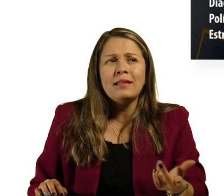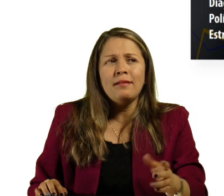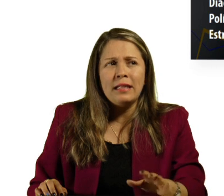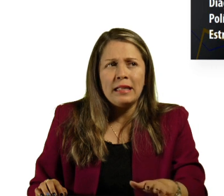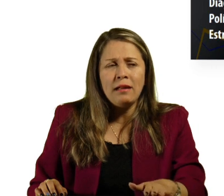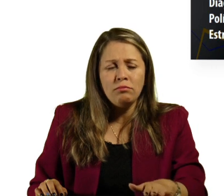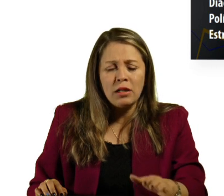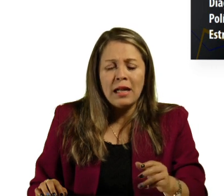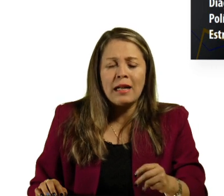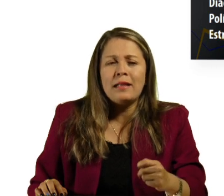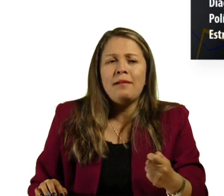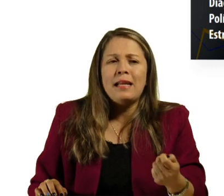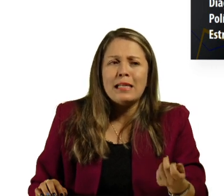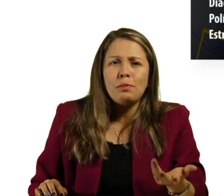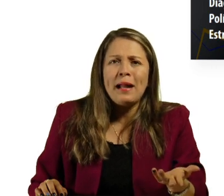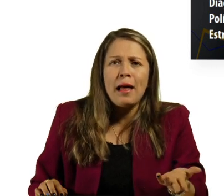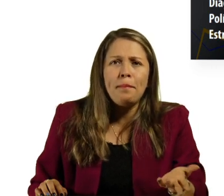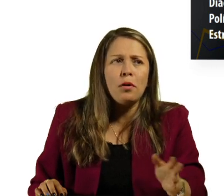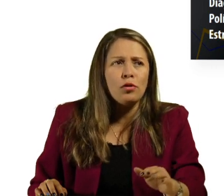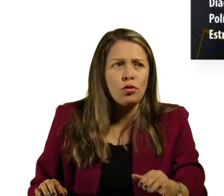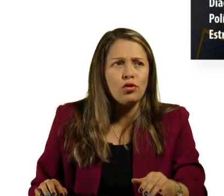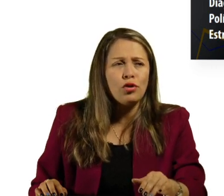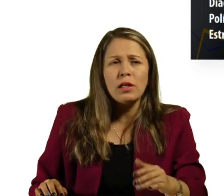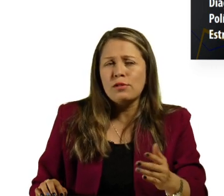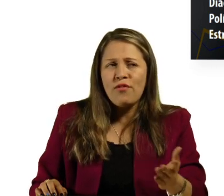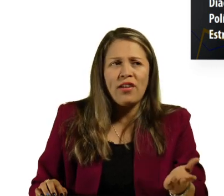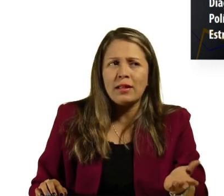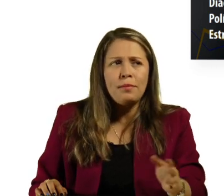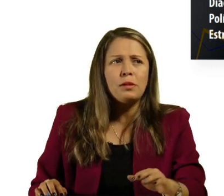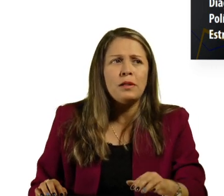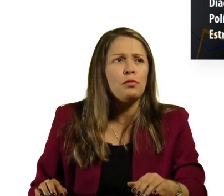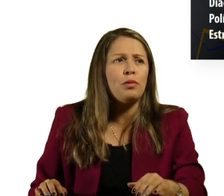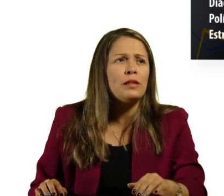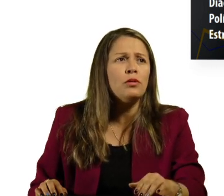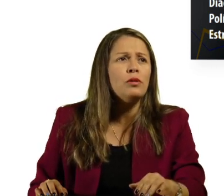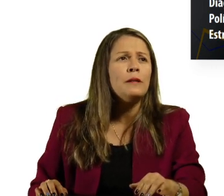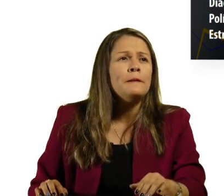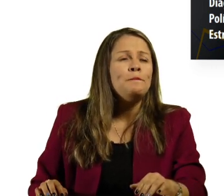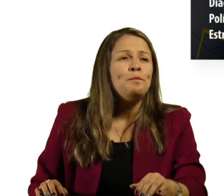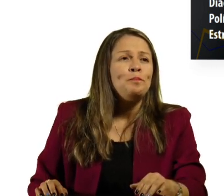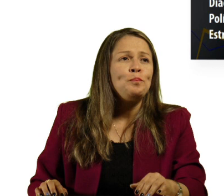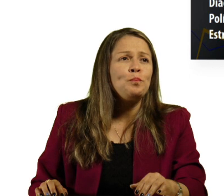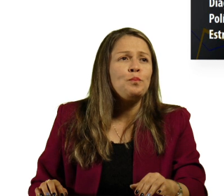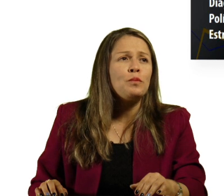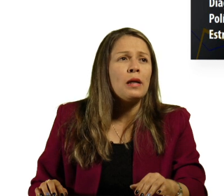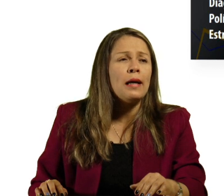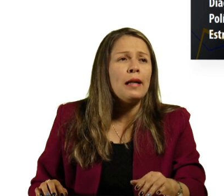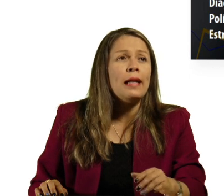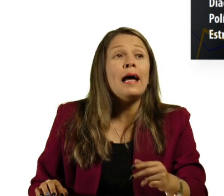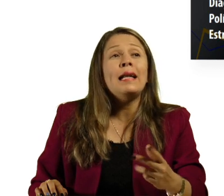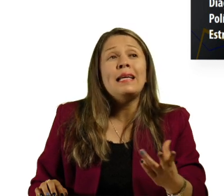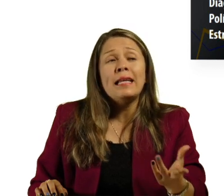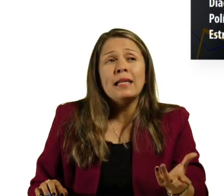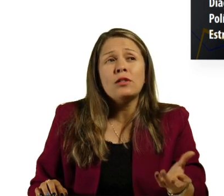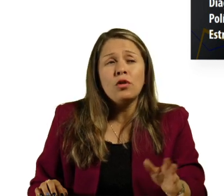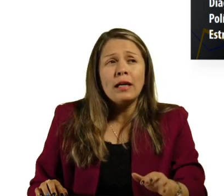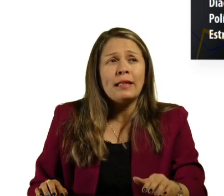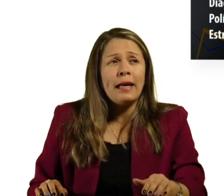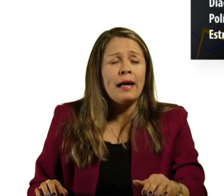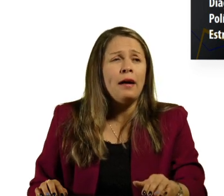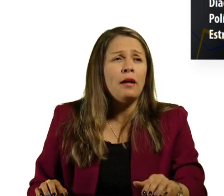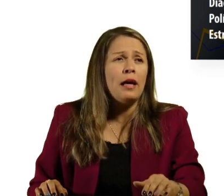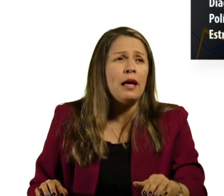una rentabilidad, o sea, la rentabilidad esperada por los socios, eso afecta a mis presupuestos. La liquidez